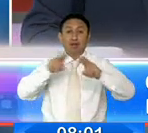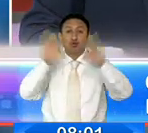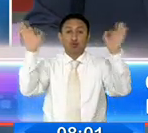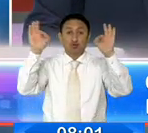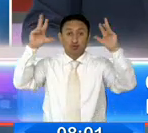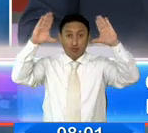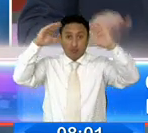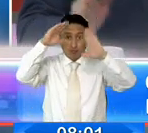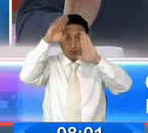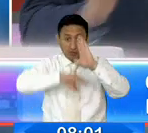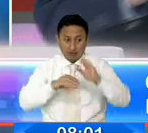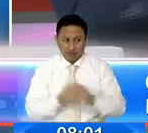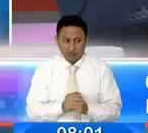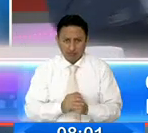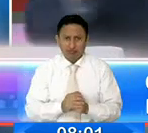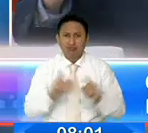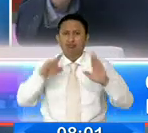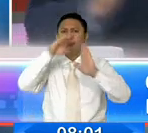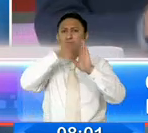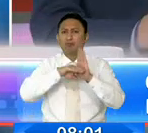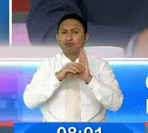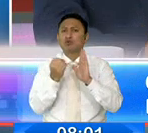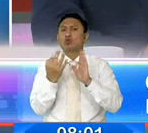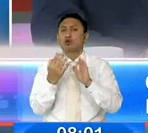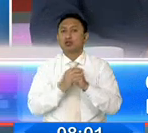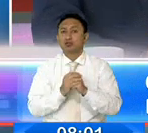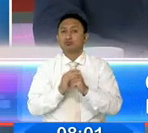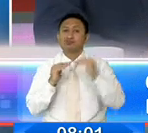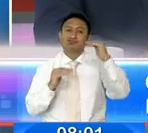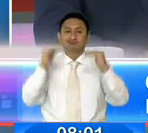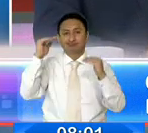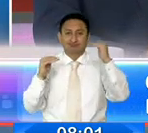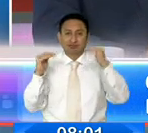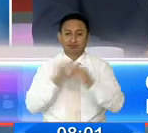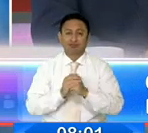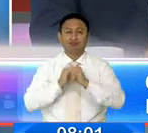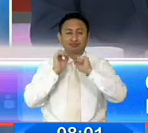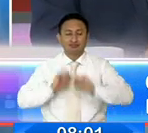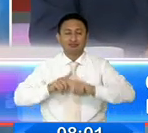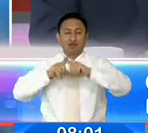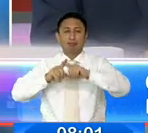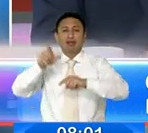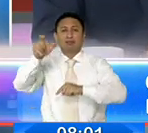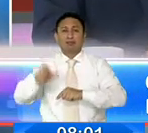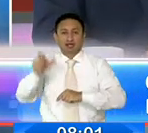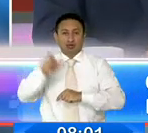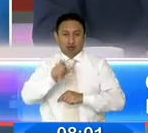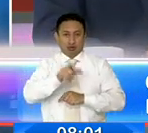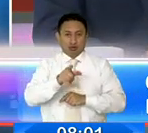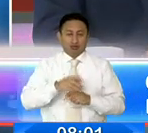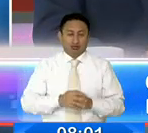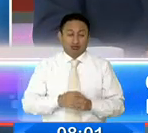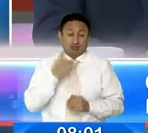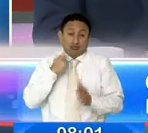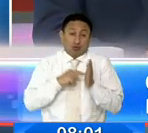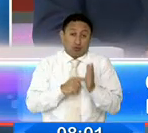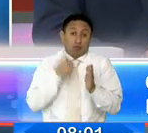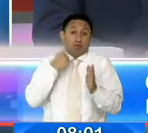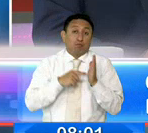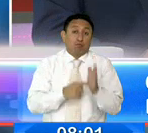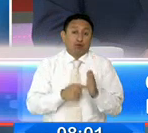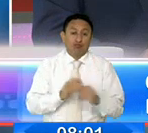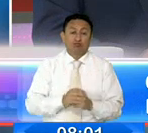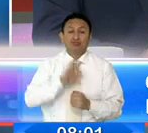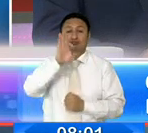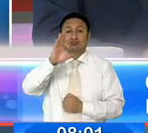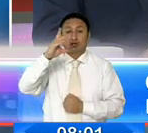es? ¿Cuánto se va bajando? Bueno, hay varias tarifas para diferentes tipos de consumidores. Sí, sí, hay varias. Como le señalaba, por ejemplo, los TDs